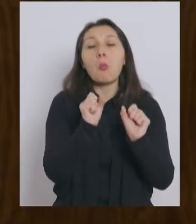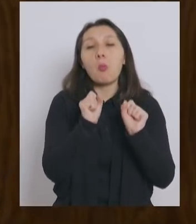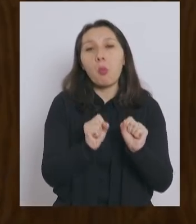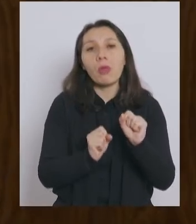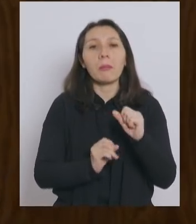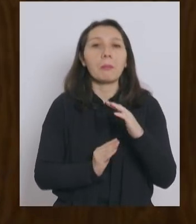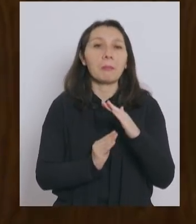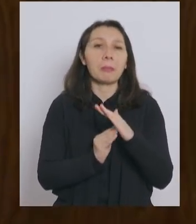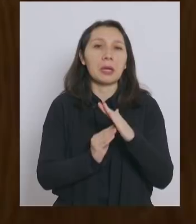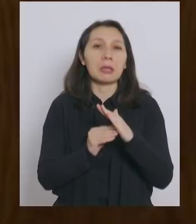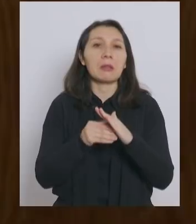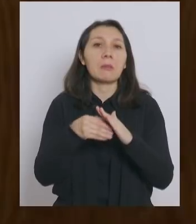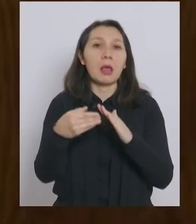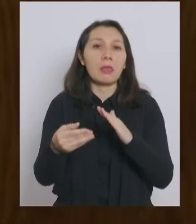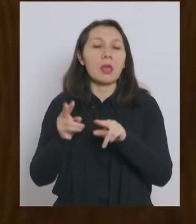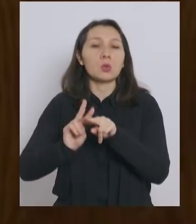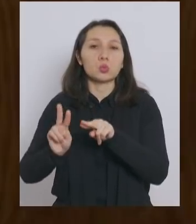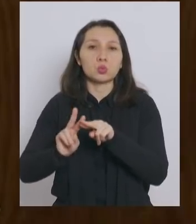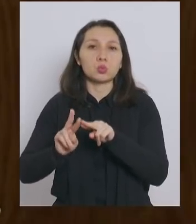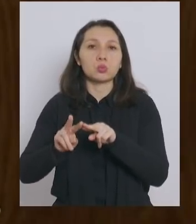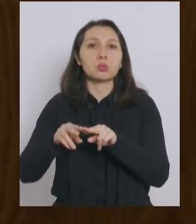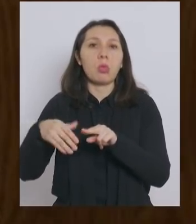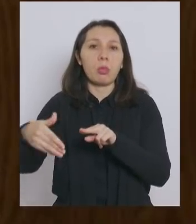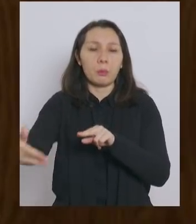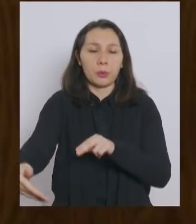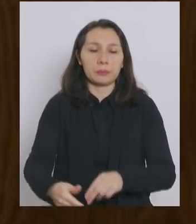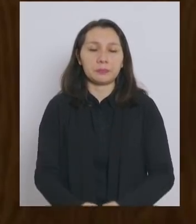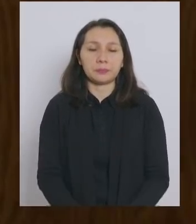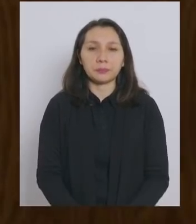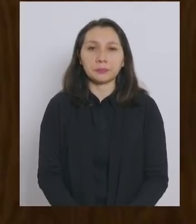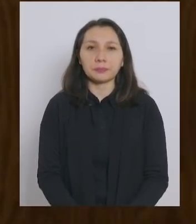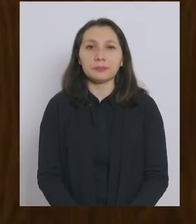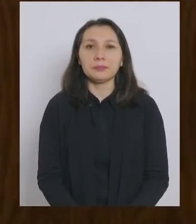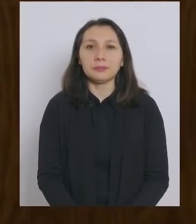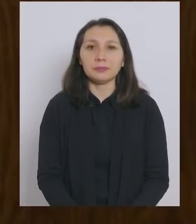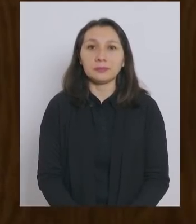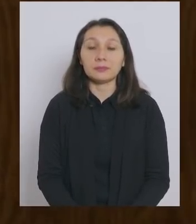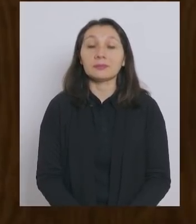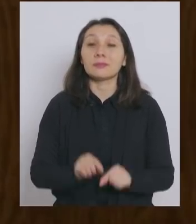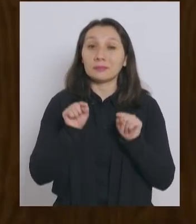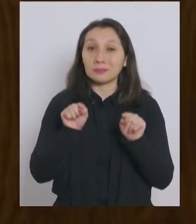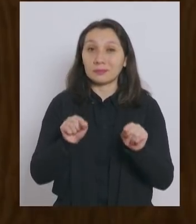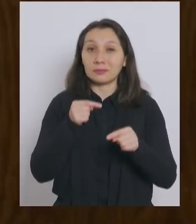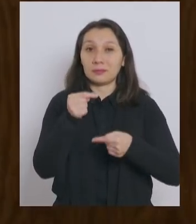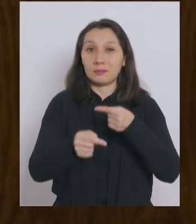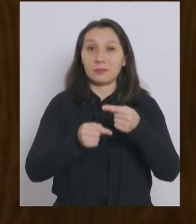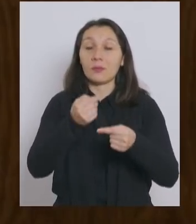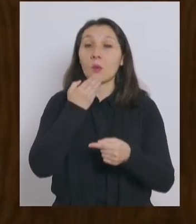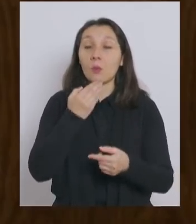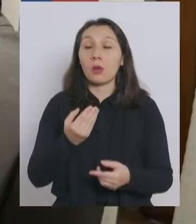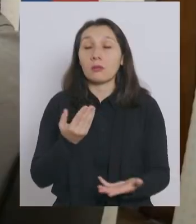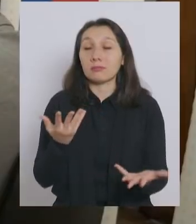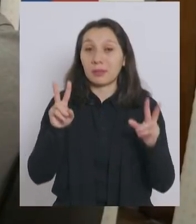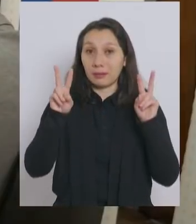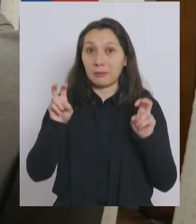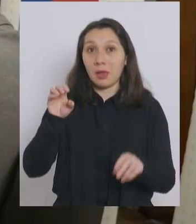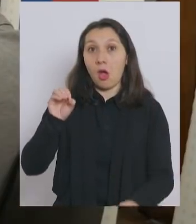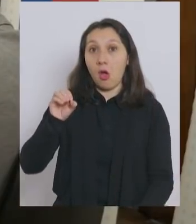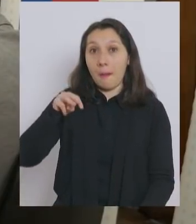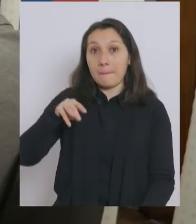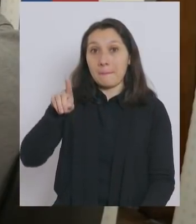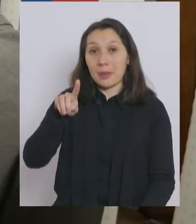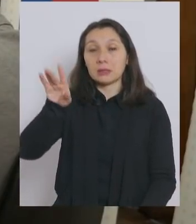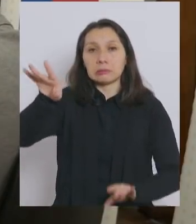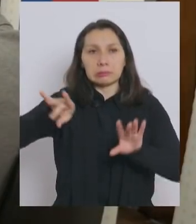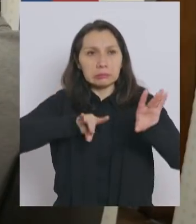quedar para ser solucionadas en forma posterior. Para este proceso, cuando OMS ha convocado a